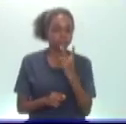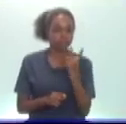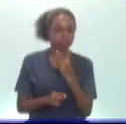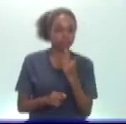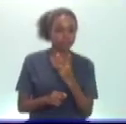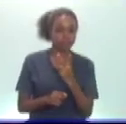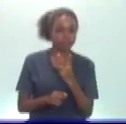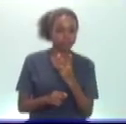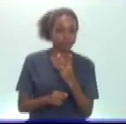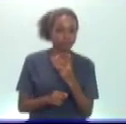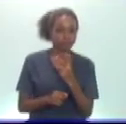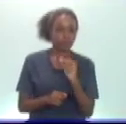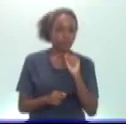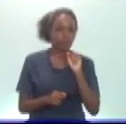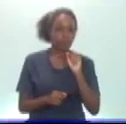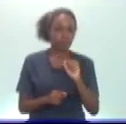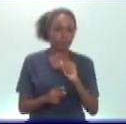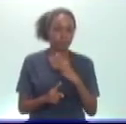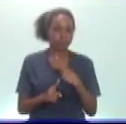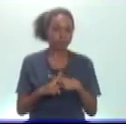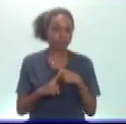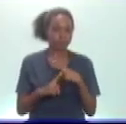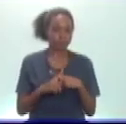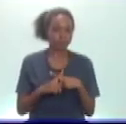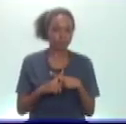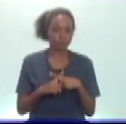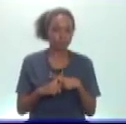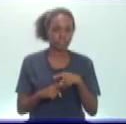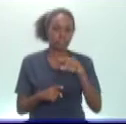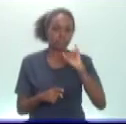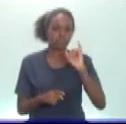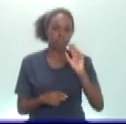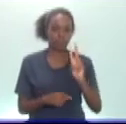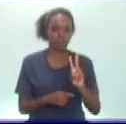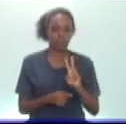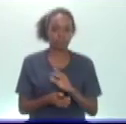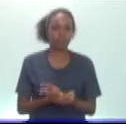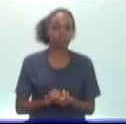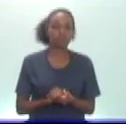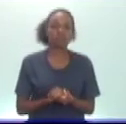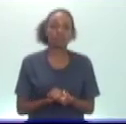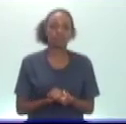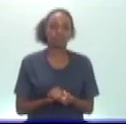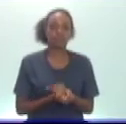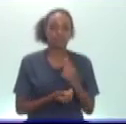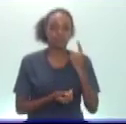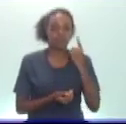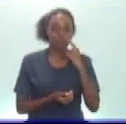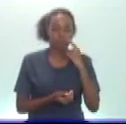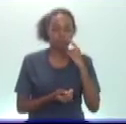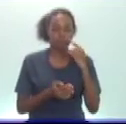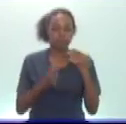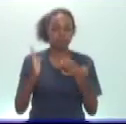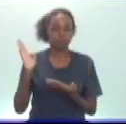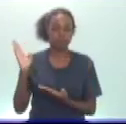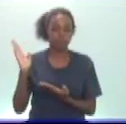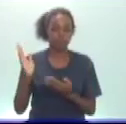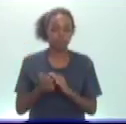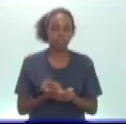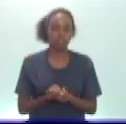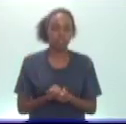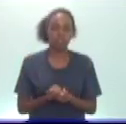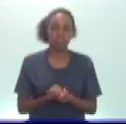por el factor, que en este caso es 62. Vean cómo lo expresamos, 30 más 4 entre